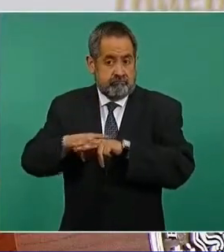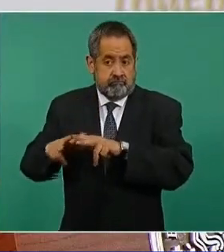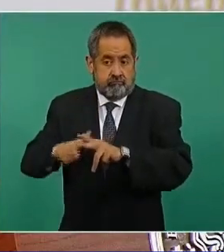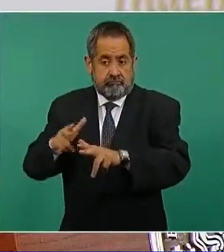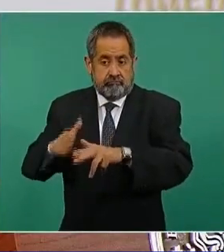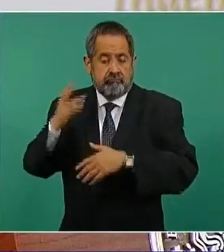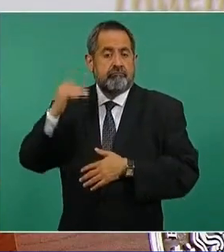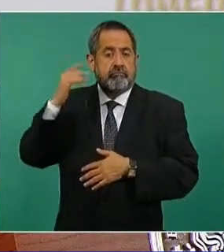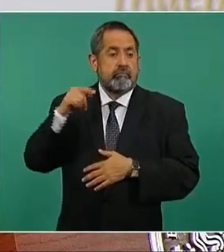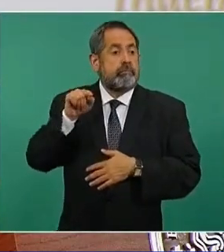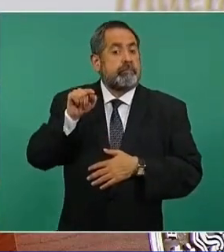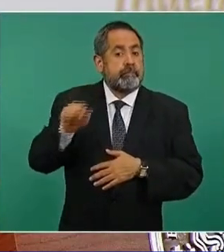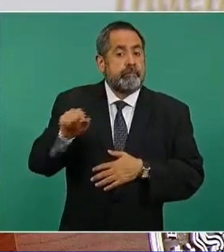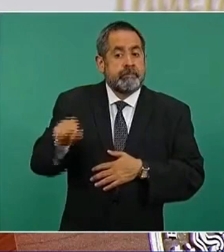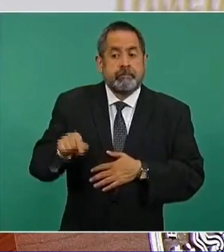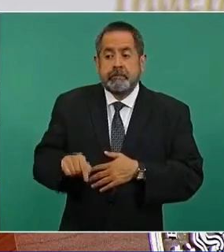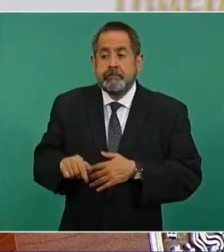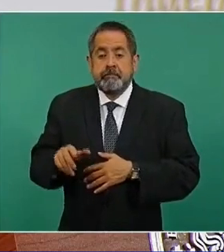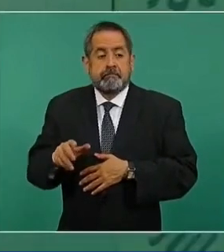no fue privatizado.